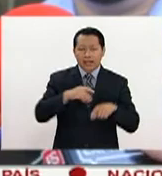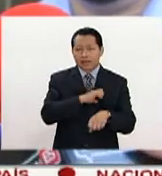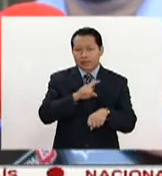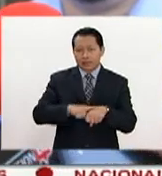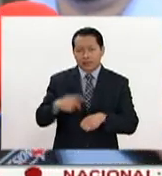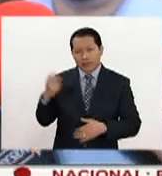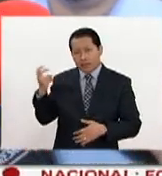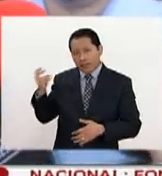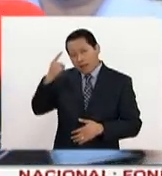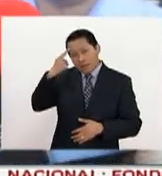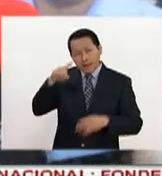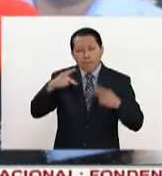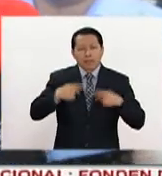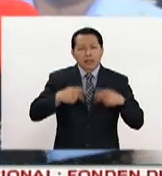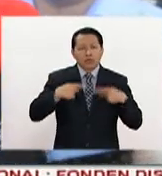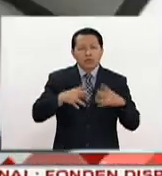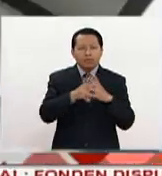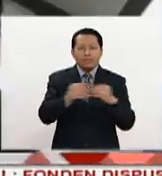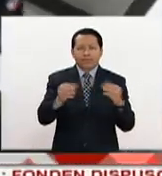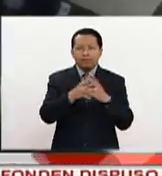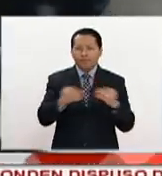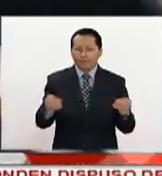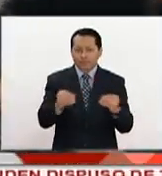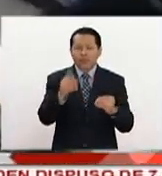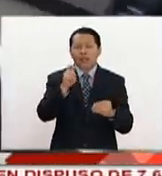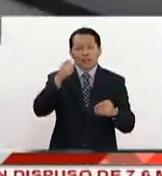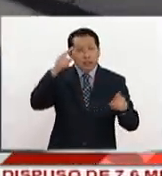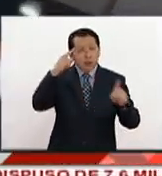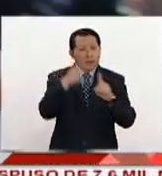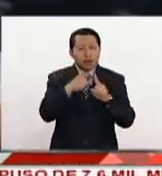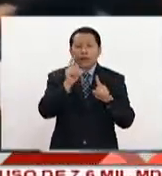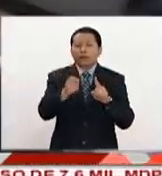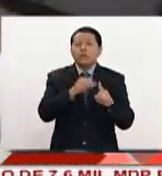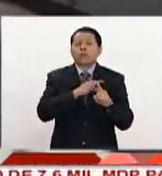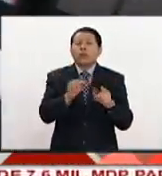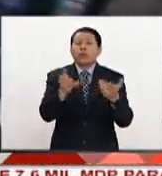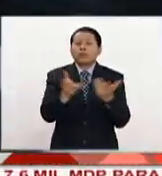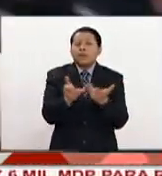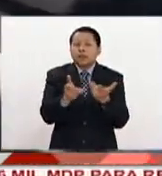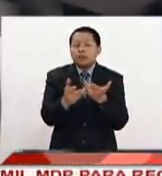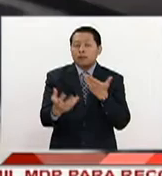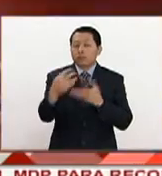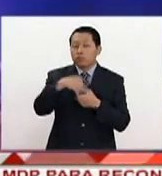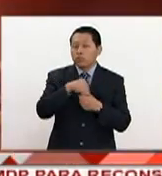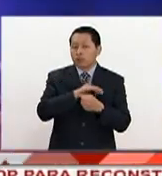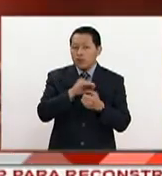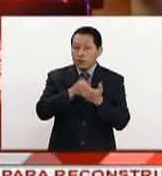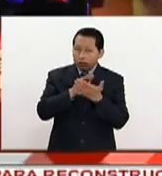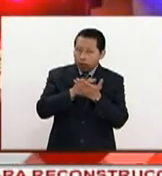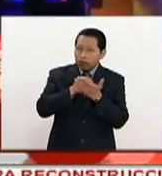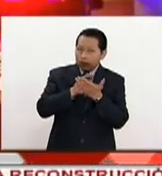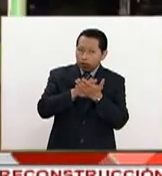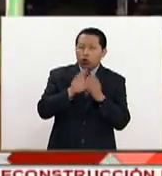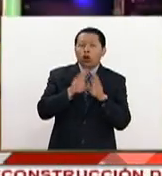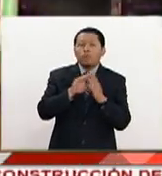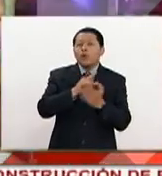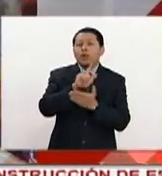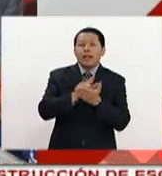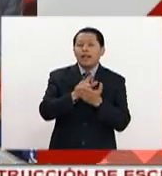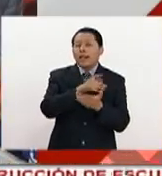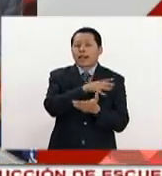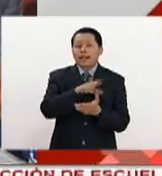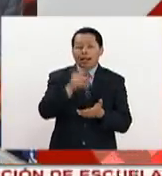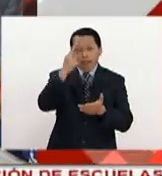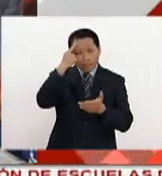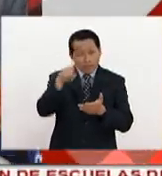especializado para la búsqueda de personas desaparecidas. Su misión será llevar a cabo la implementación de la reciente Ley General de